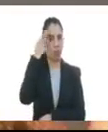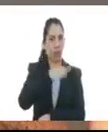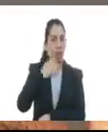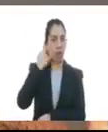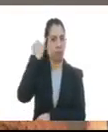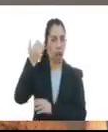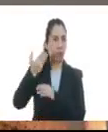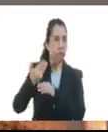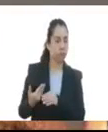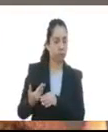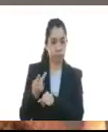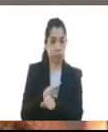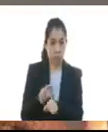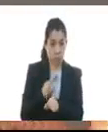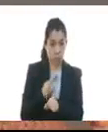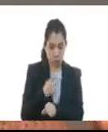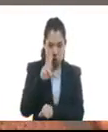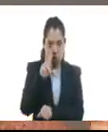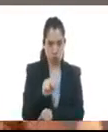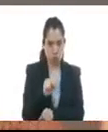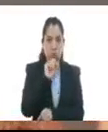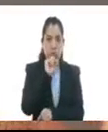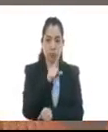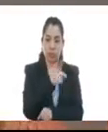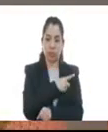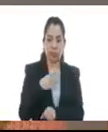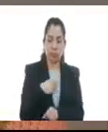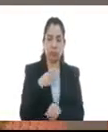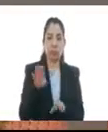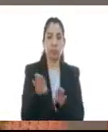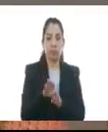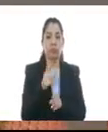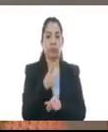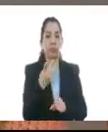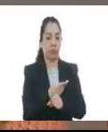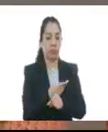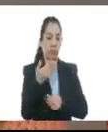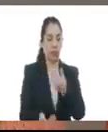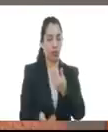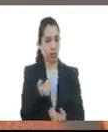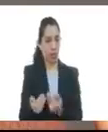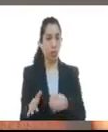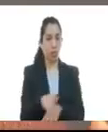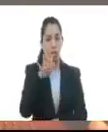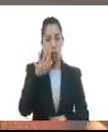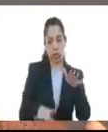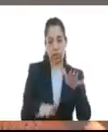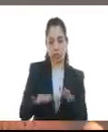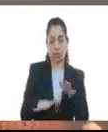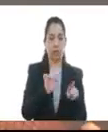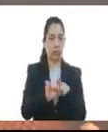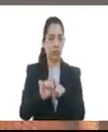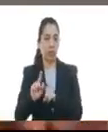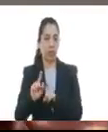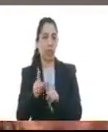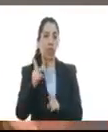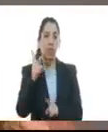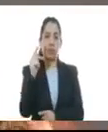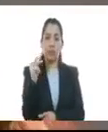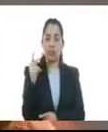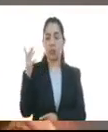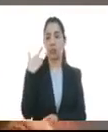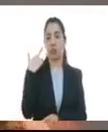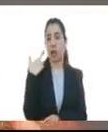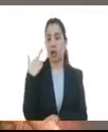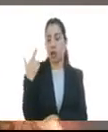hacer de hoy en adelante. Muchas veces los medios de comunicación y los reporteros tenemos que ser un